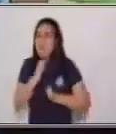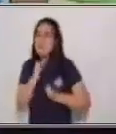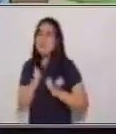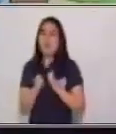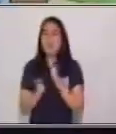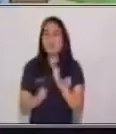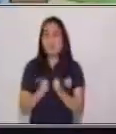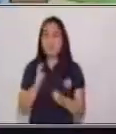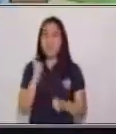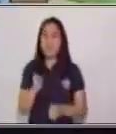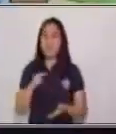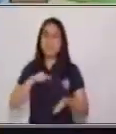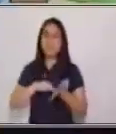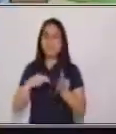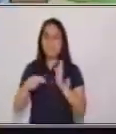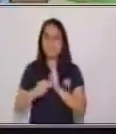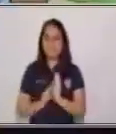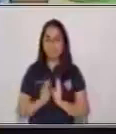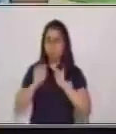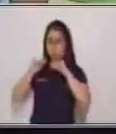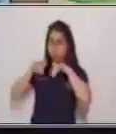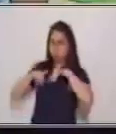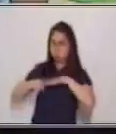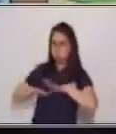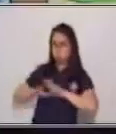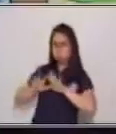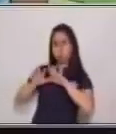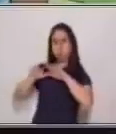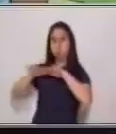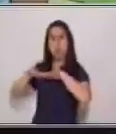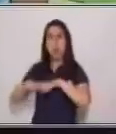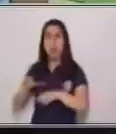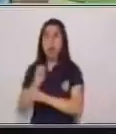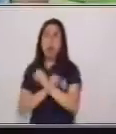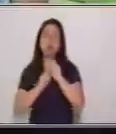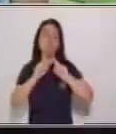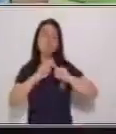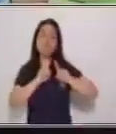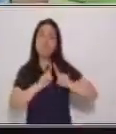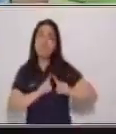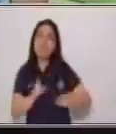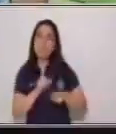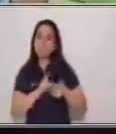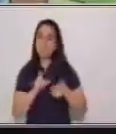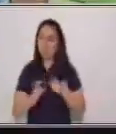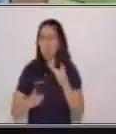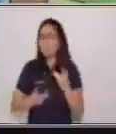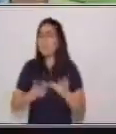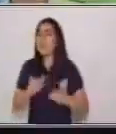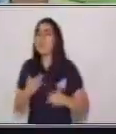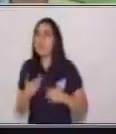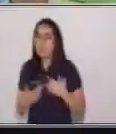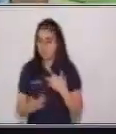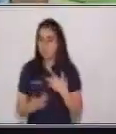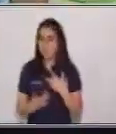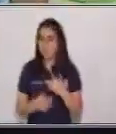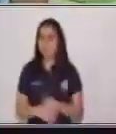acento diacrítico. Ya lo habíamos visto en alguna sesión anterior, pero vamos a profundizar un poco más.